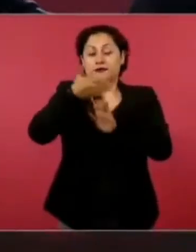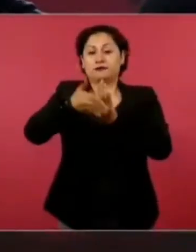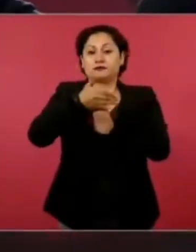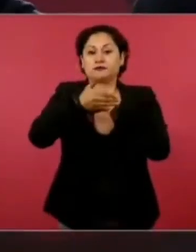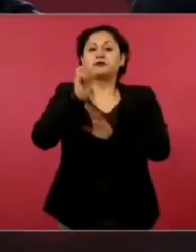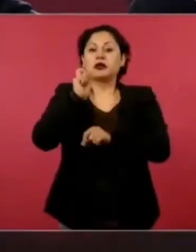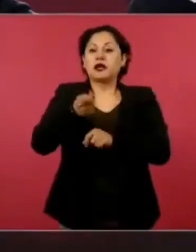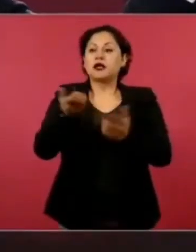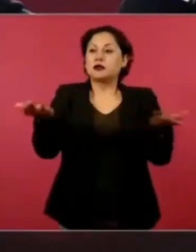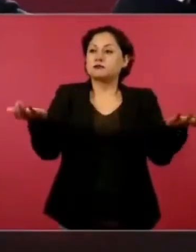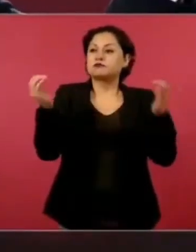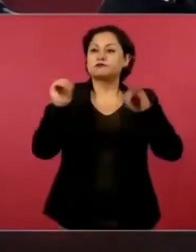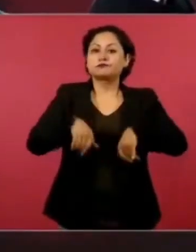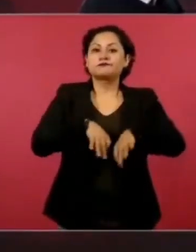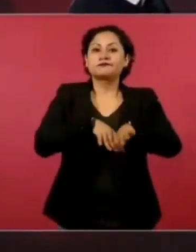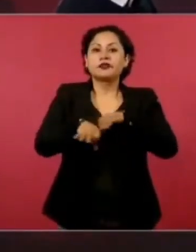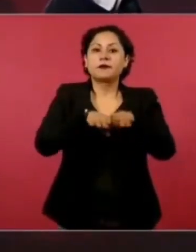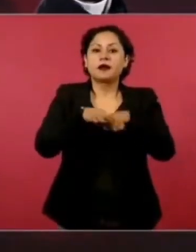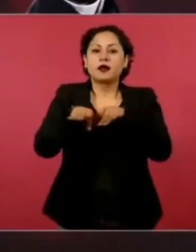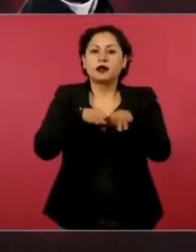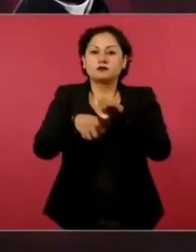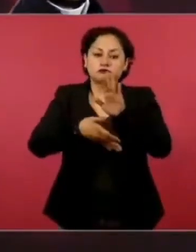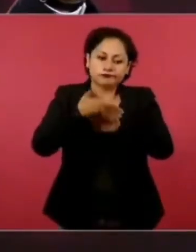las viviendas?